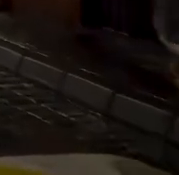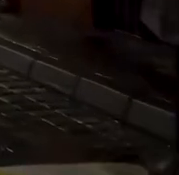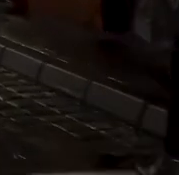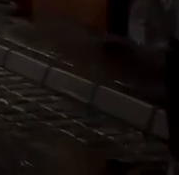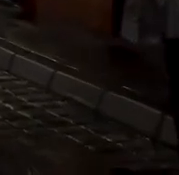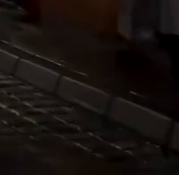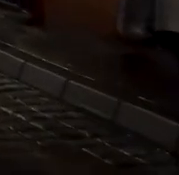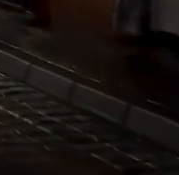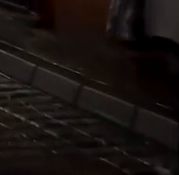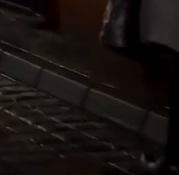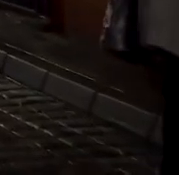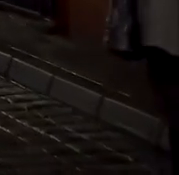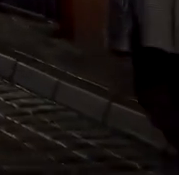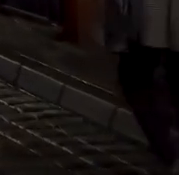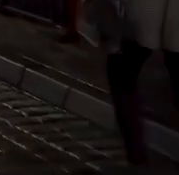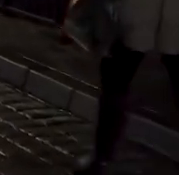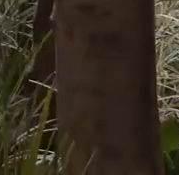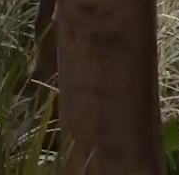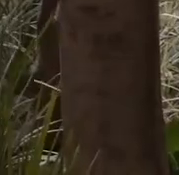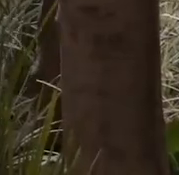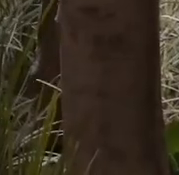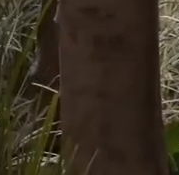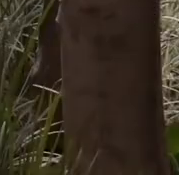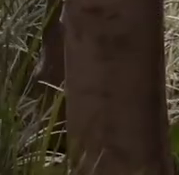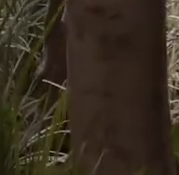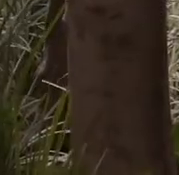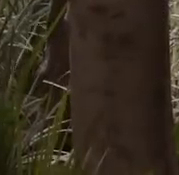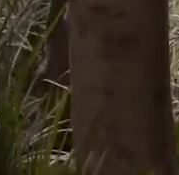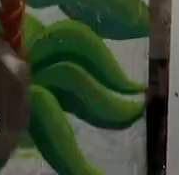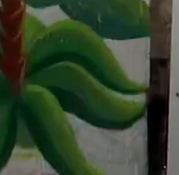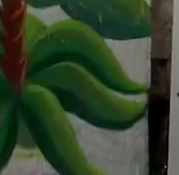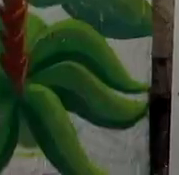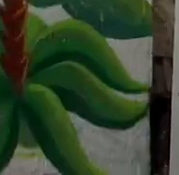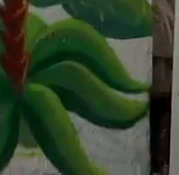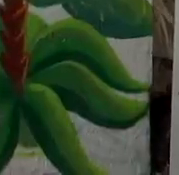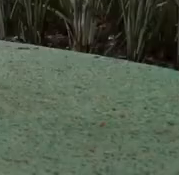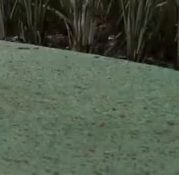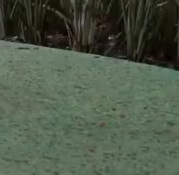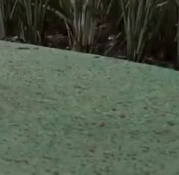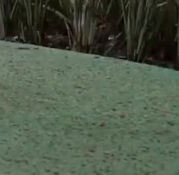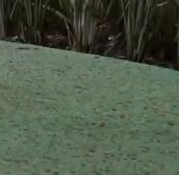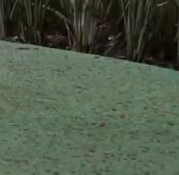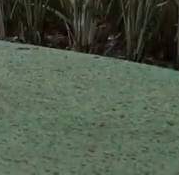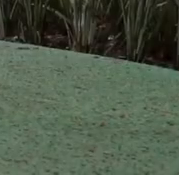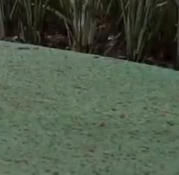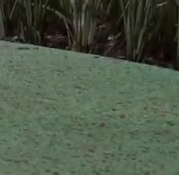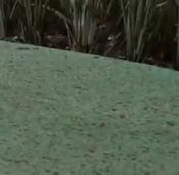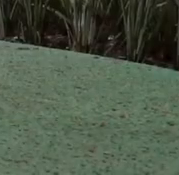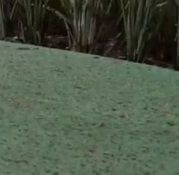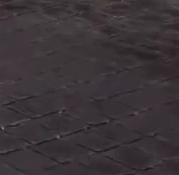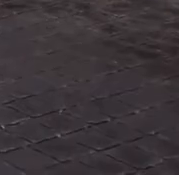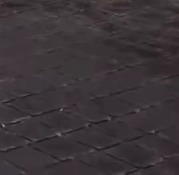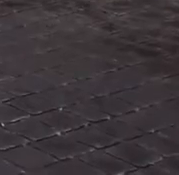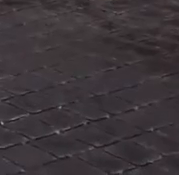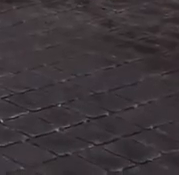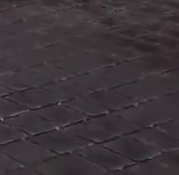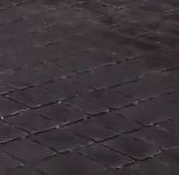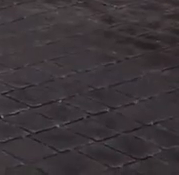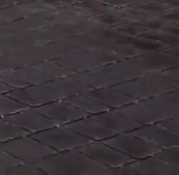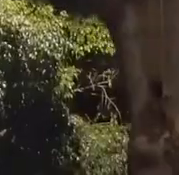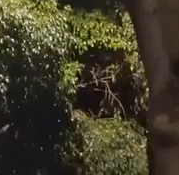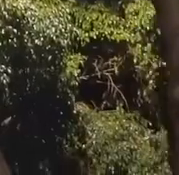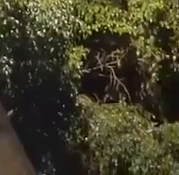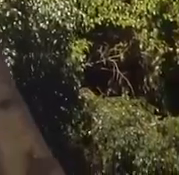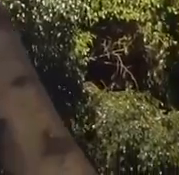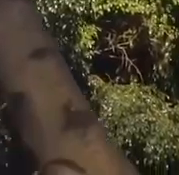las acciones para que miles de mujeres y niñas se sientan más protegidas en la ciudad son los senderos seguros Camina Libre, Camina